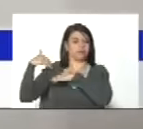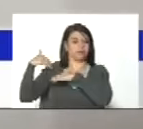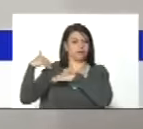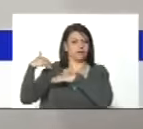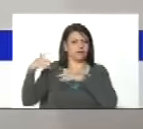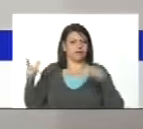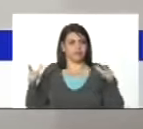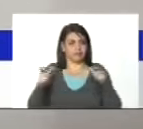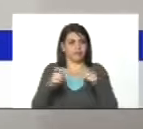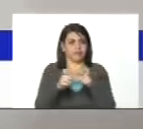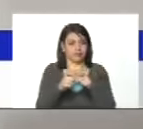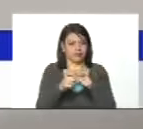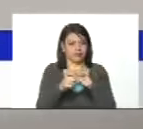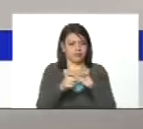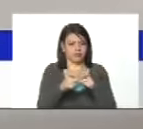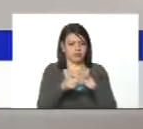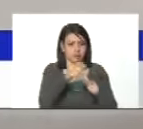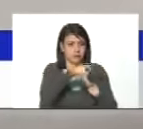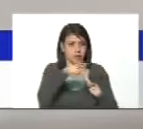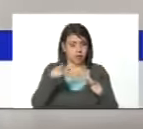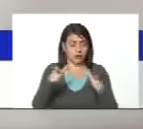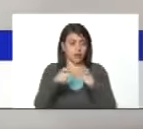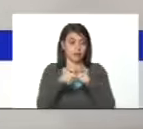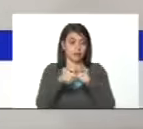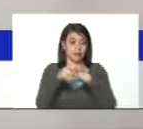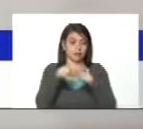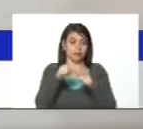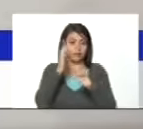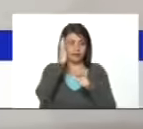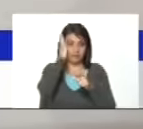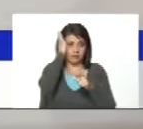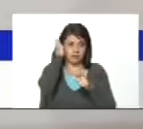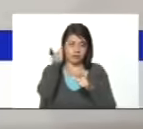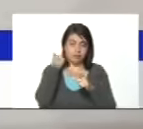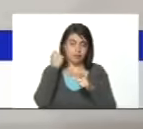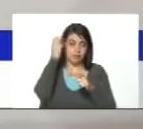se reunieron en su cónclave